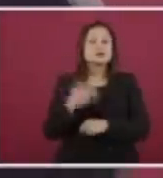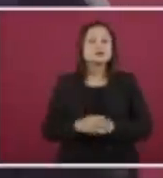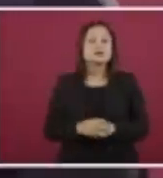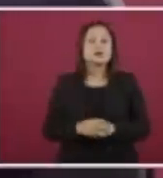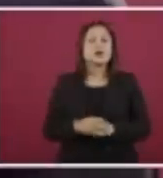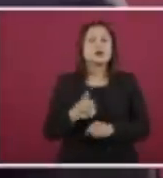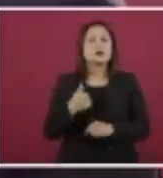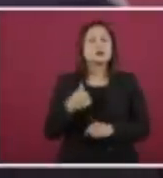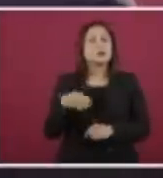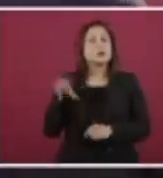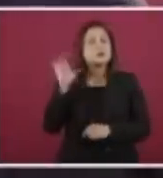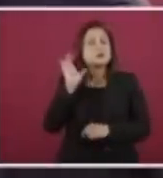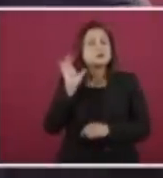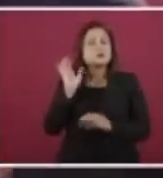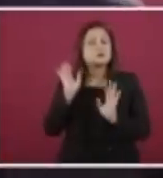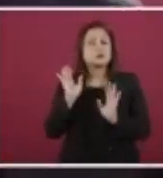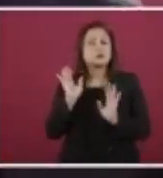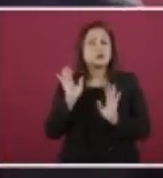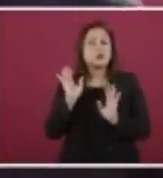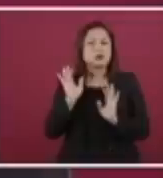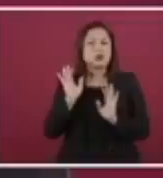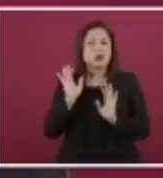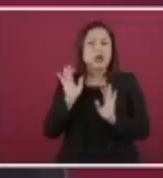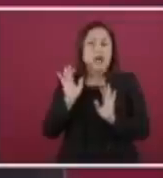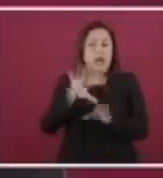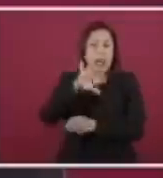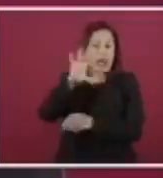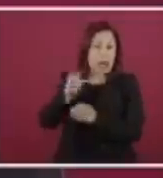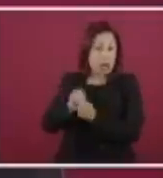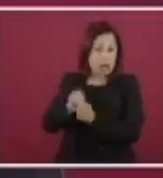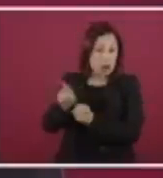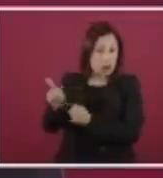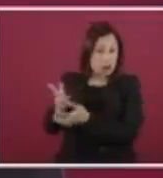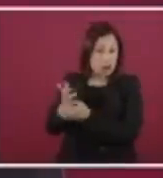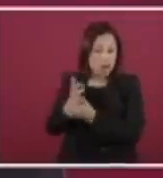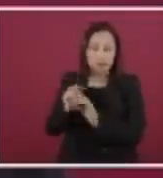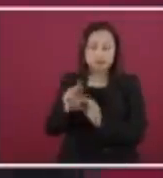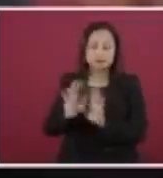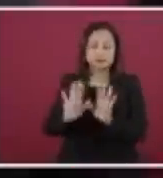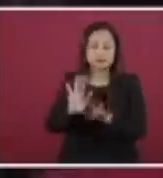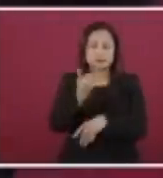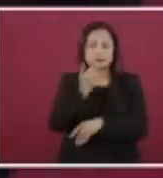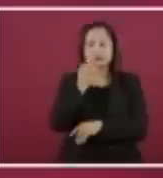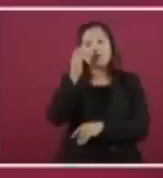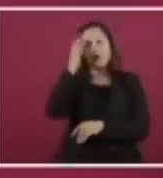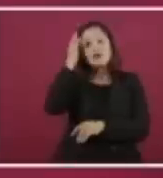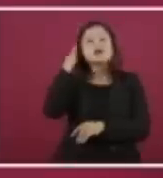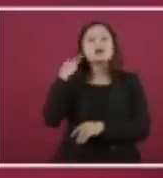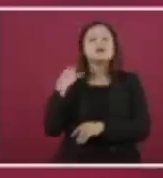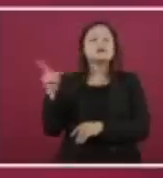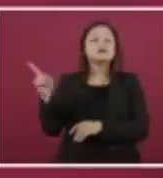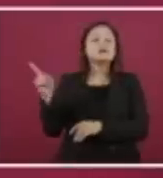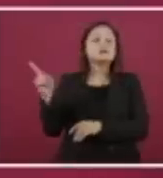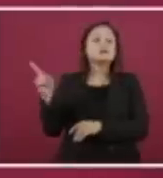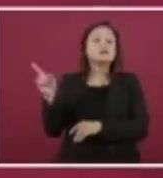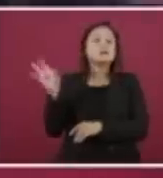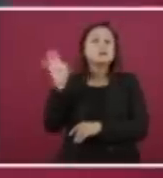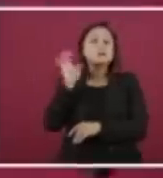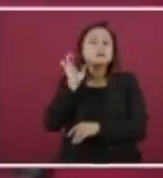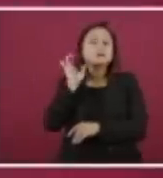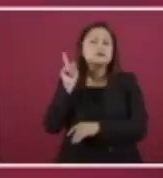supe, no tengo todos los elementos, de que habían puesto una